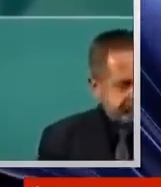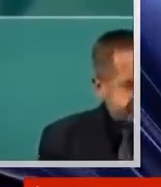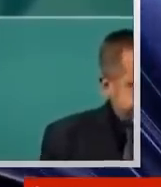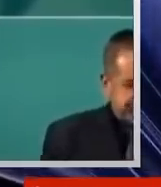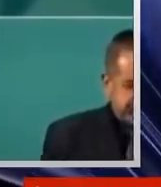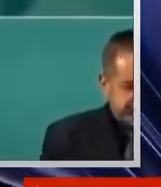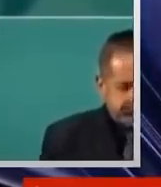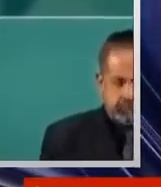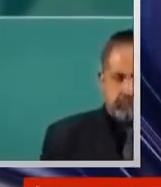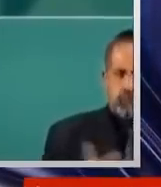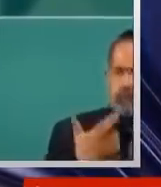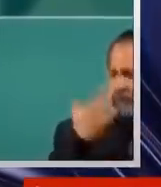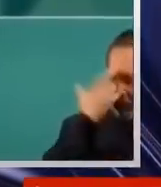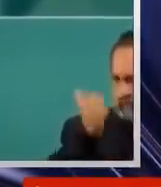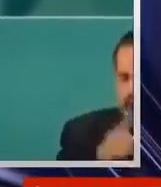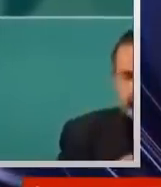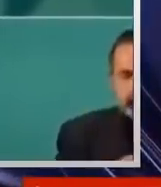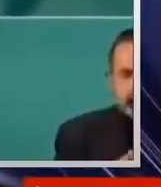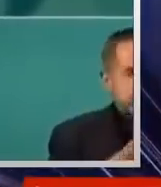por qué